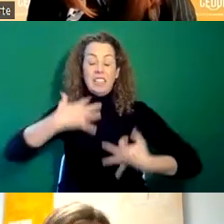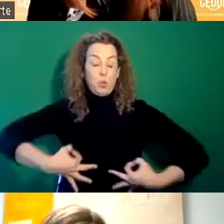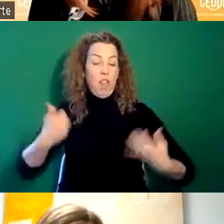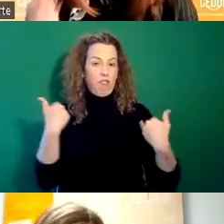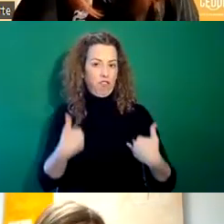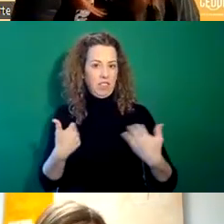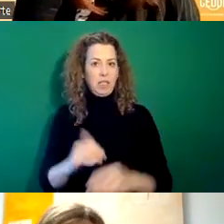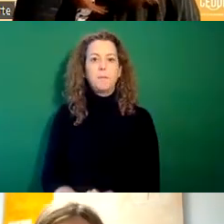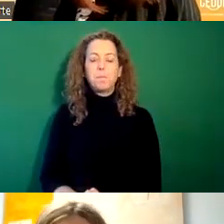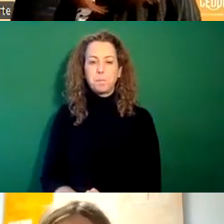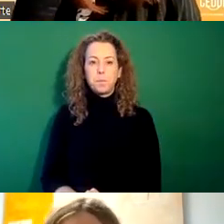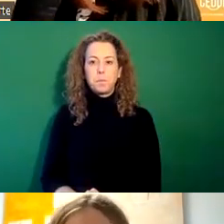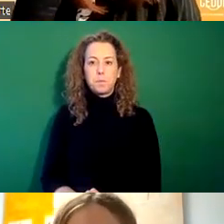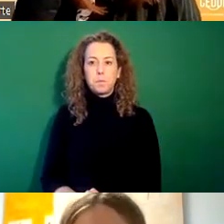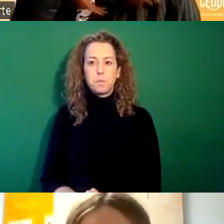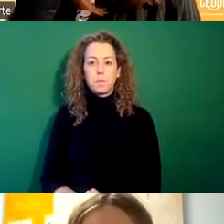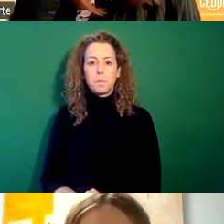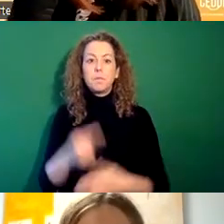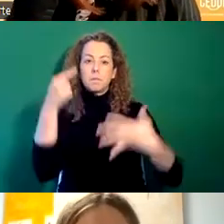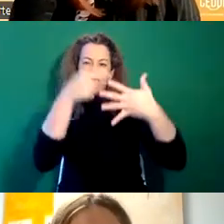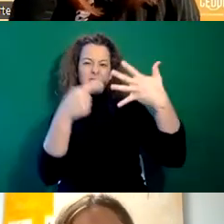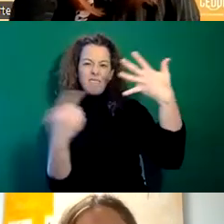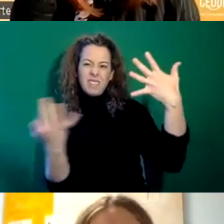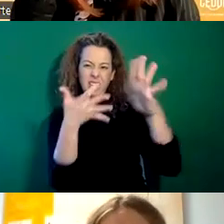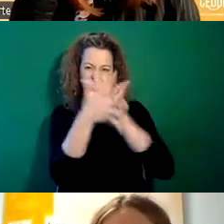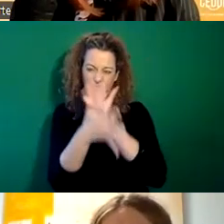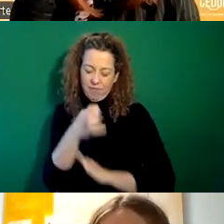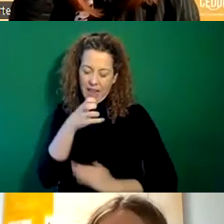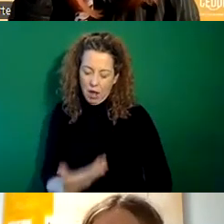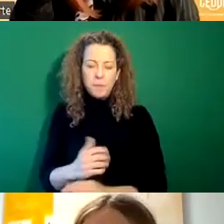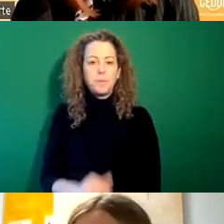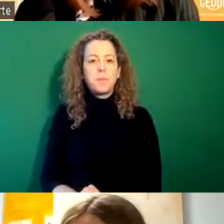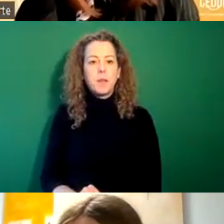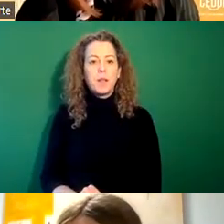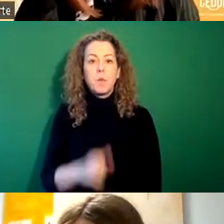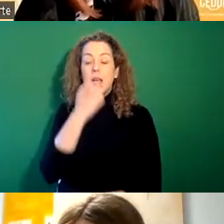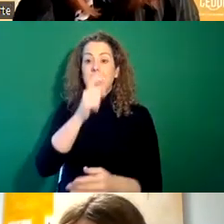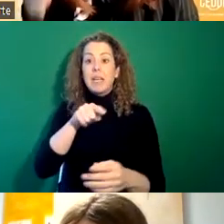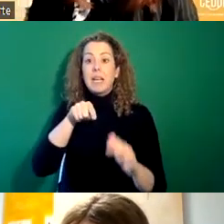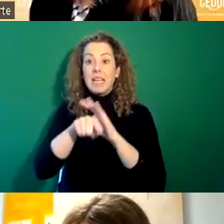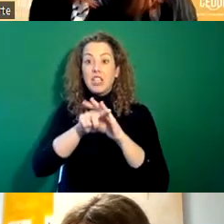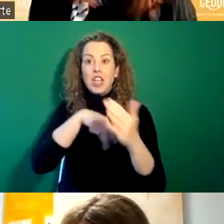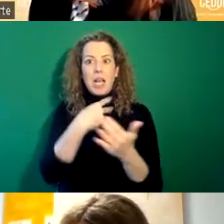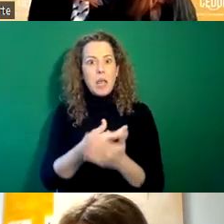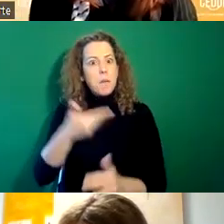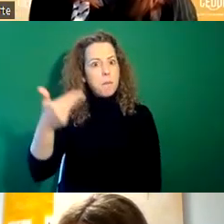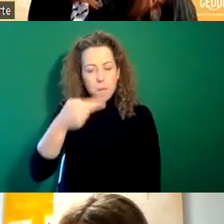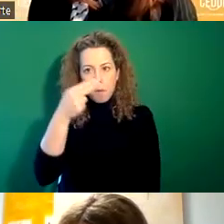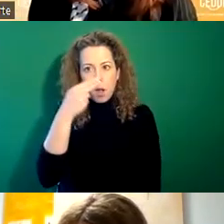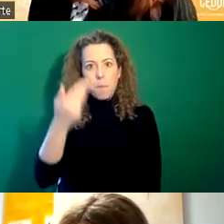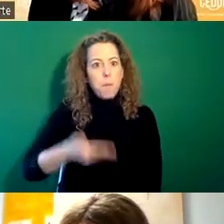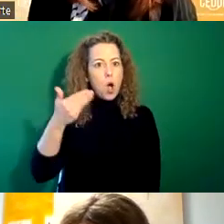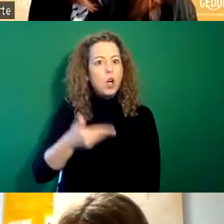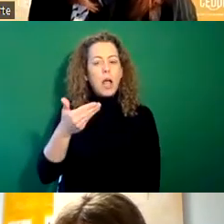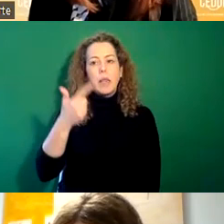llamábamos. Os cuento un poquito qué consiste esto. Gestión de caída. Cada vez nos parecía importante ver por qué